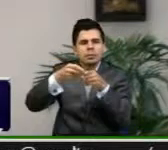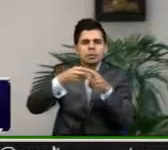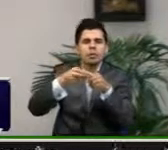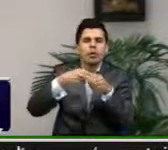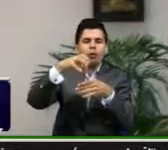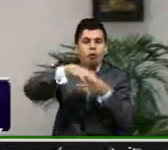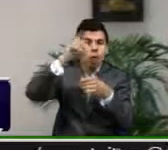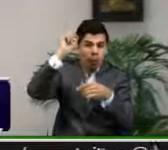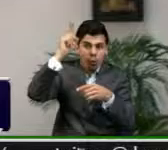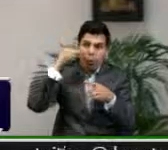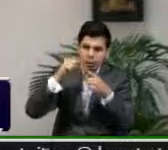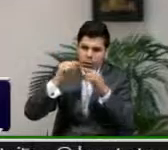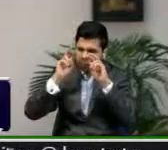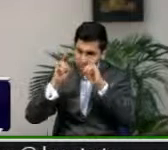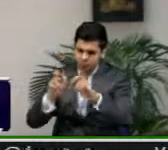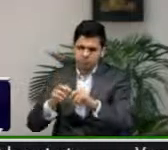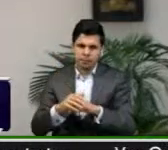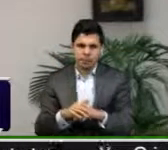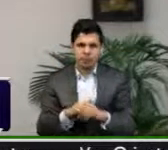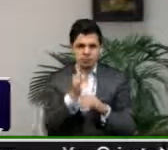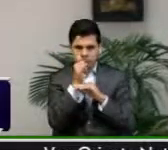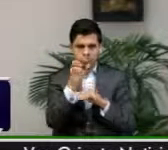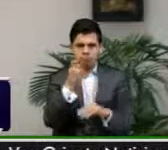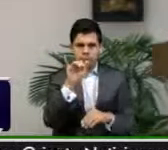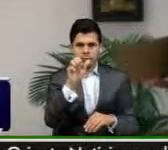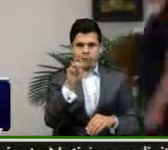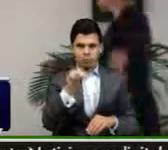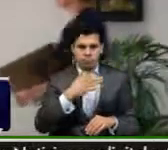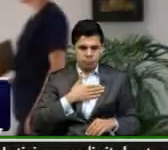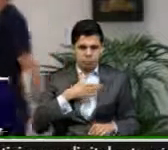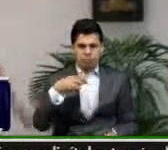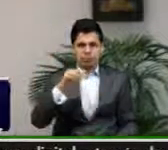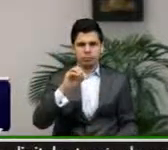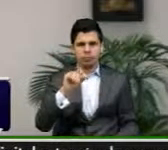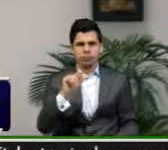comicios electorales. Esta es toda la información con la cámara de William Cáceres, Paola Romero, Oriente Noticias.